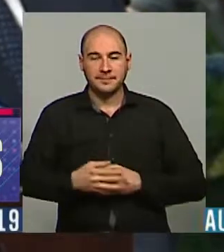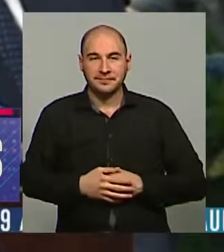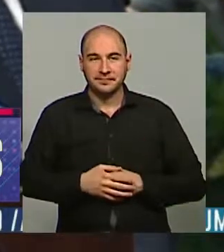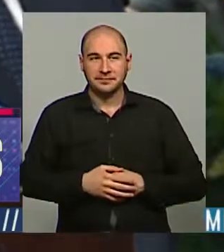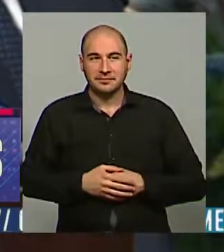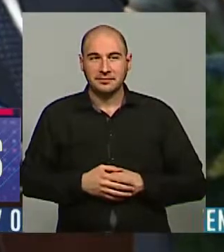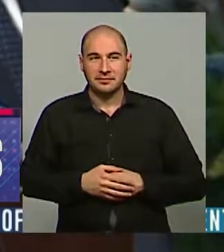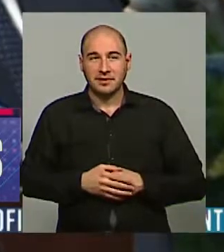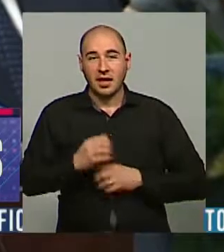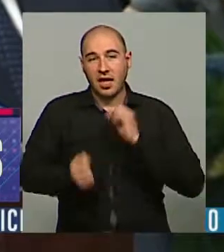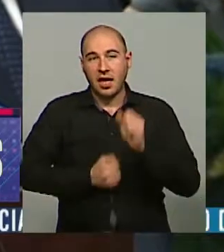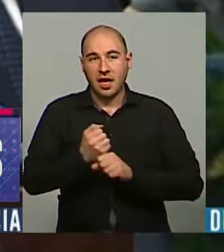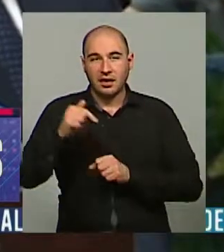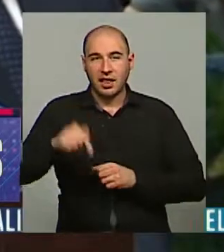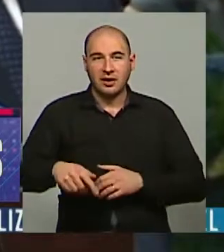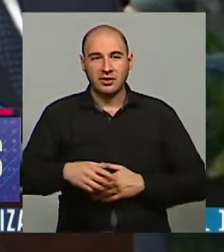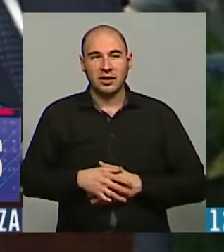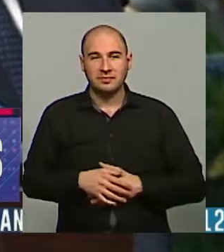y hasta ahora